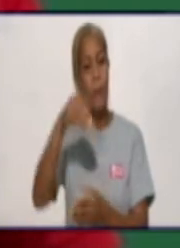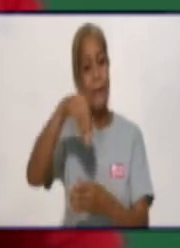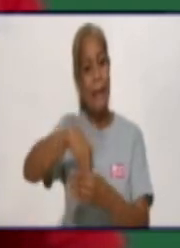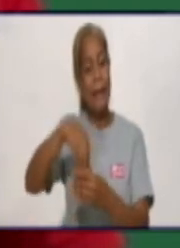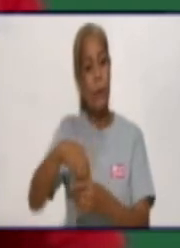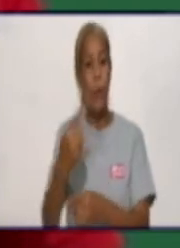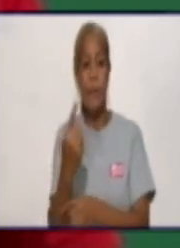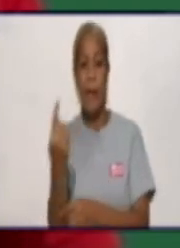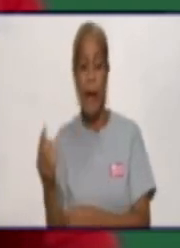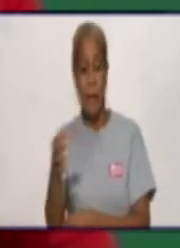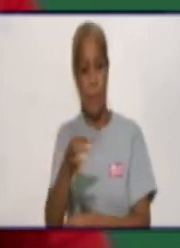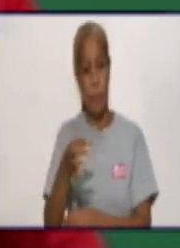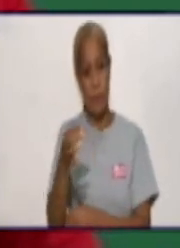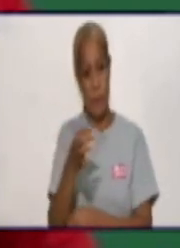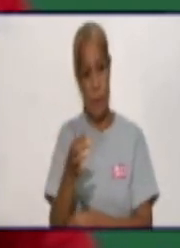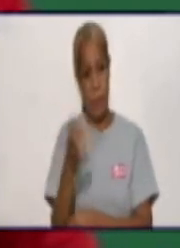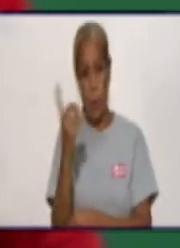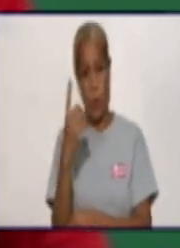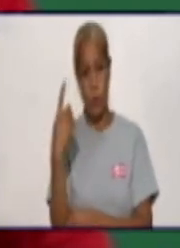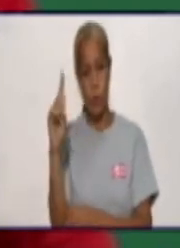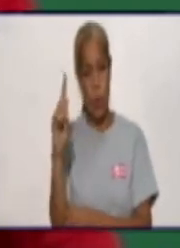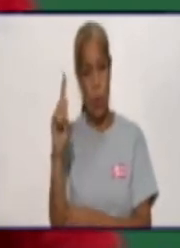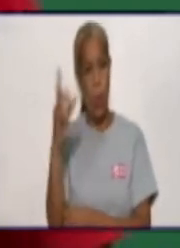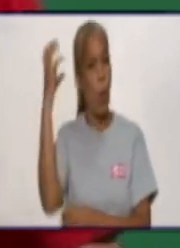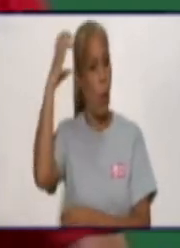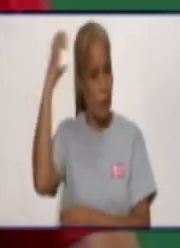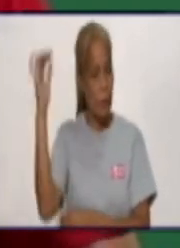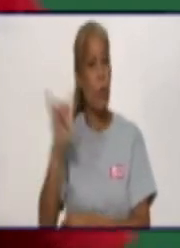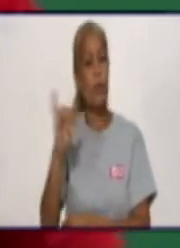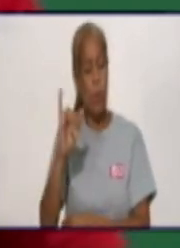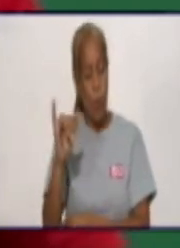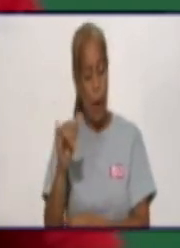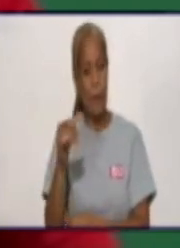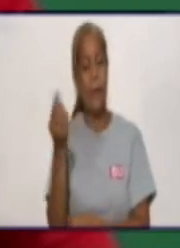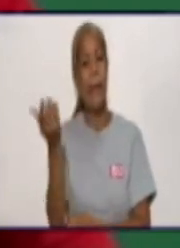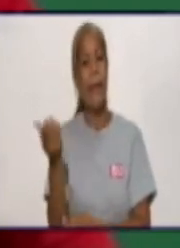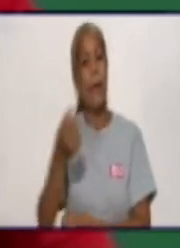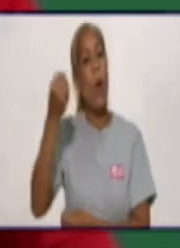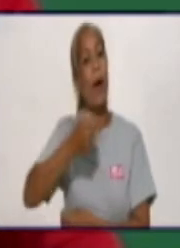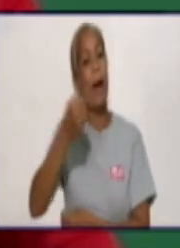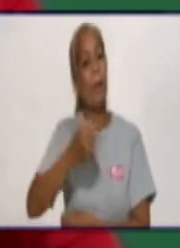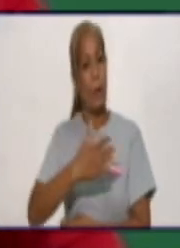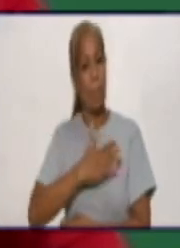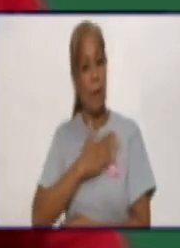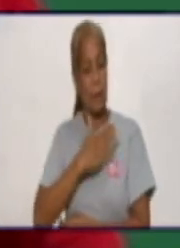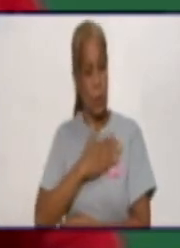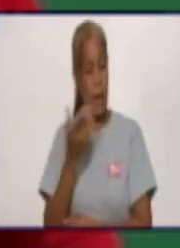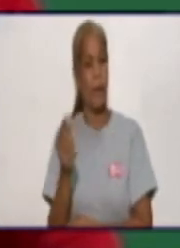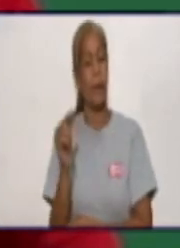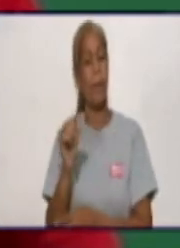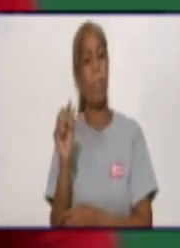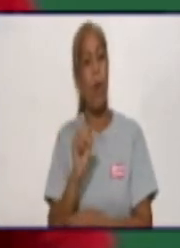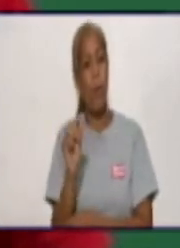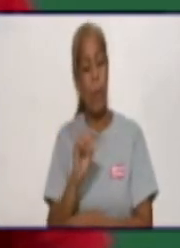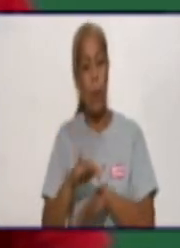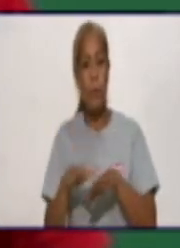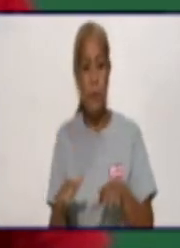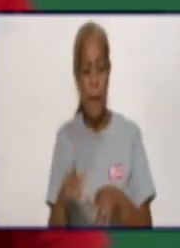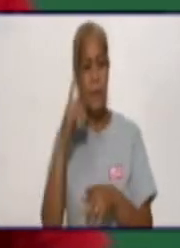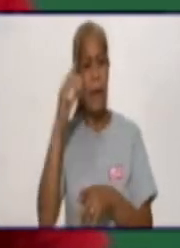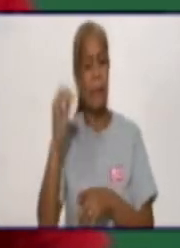cada uno de la ciudad es y no solamente el sector estatal sino también el sector particular donde ya se fueron incorporando las rutas que están